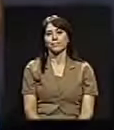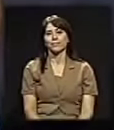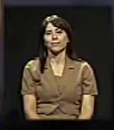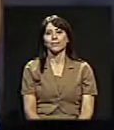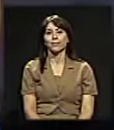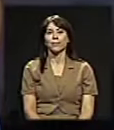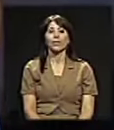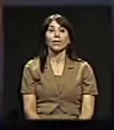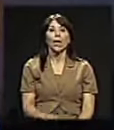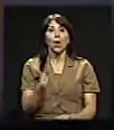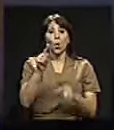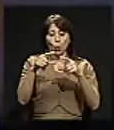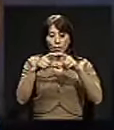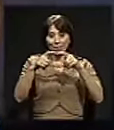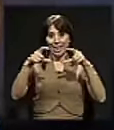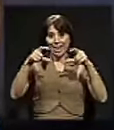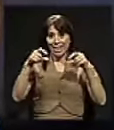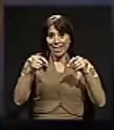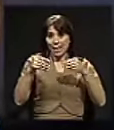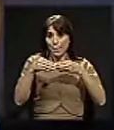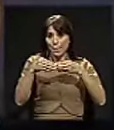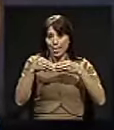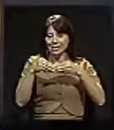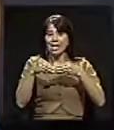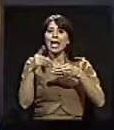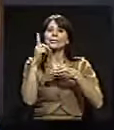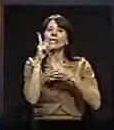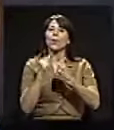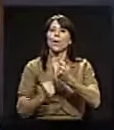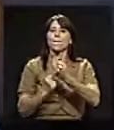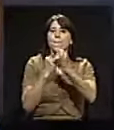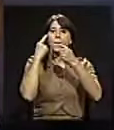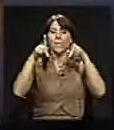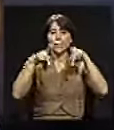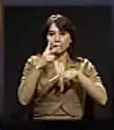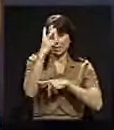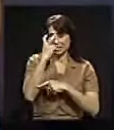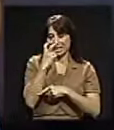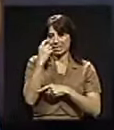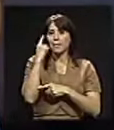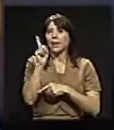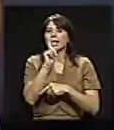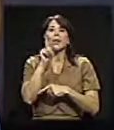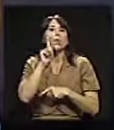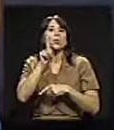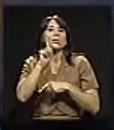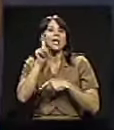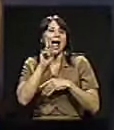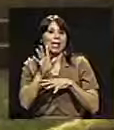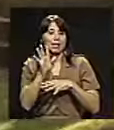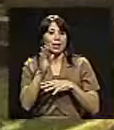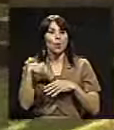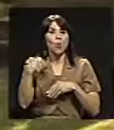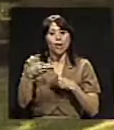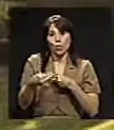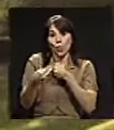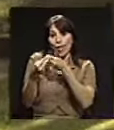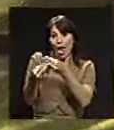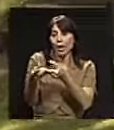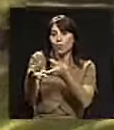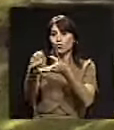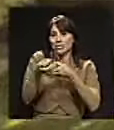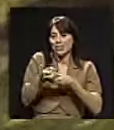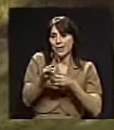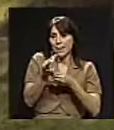una tarjeta plástica será la aliada de las personas ciegas para evitar estafas a la hora de dar y recibir billetes se trata de un